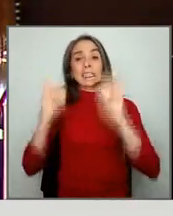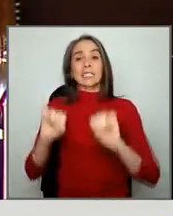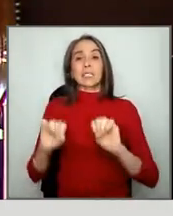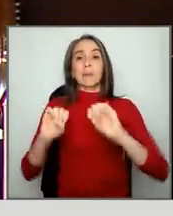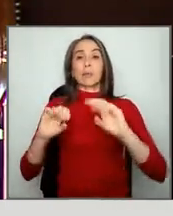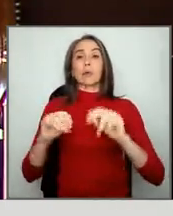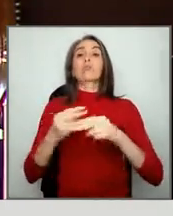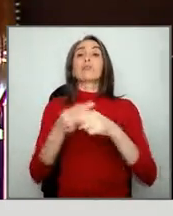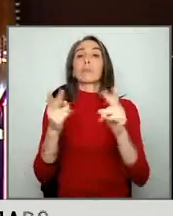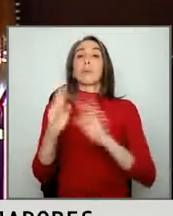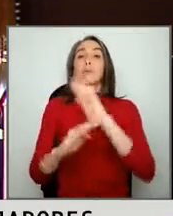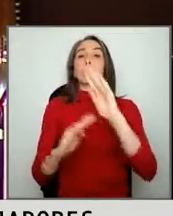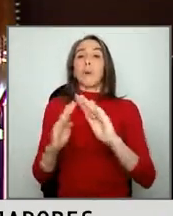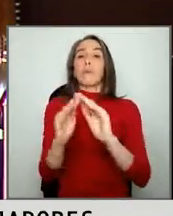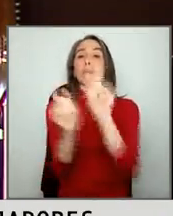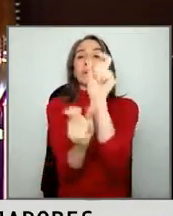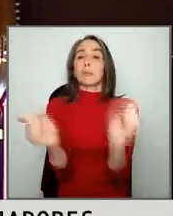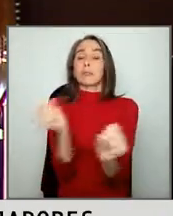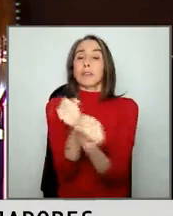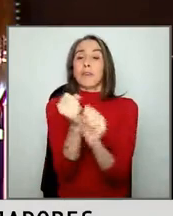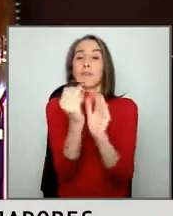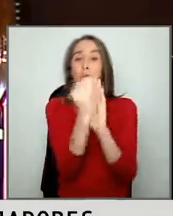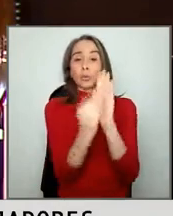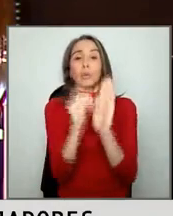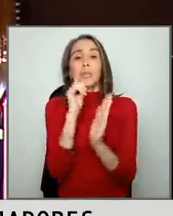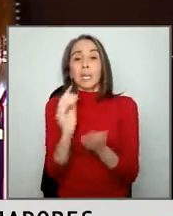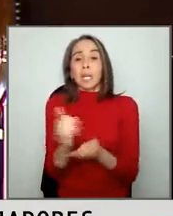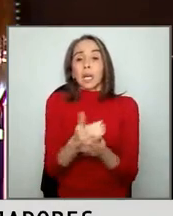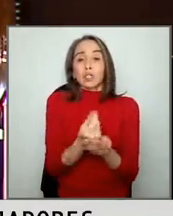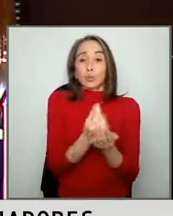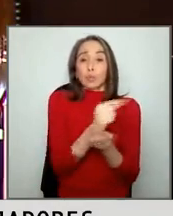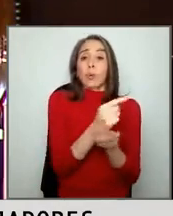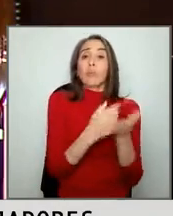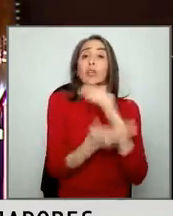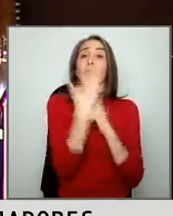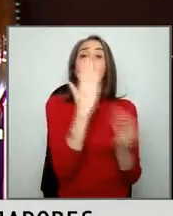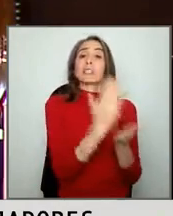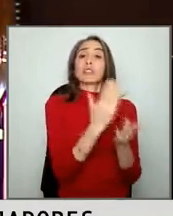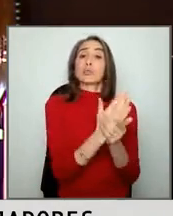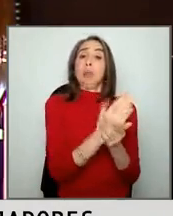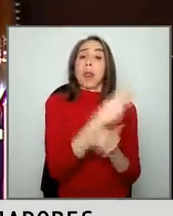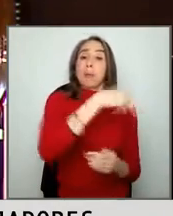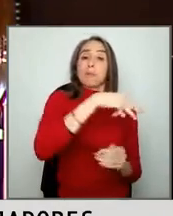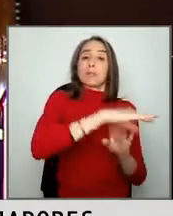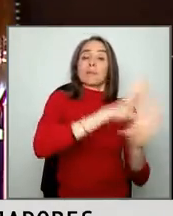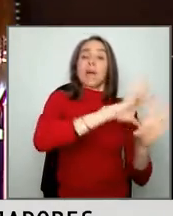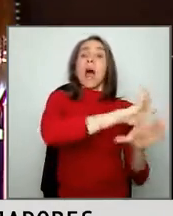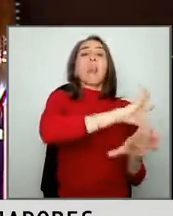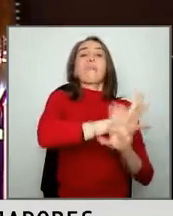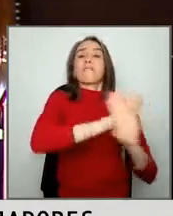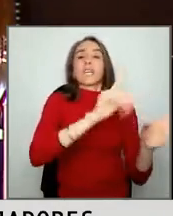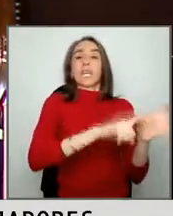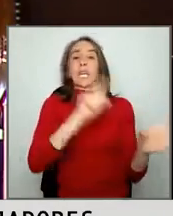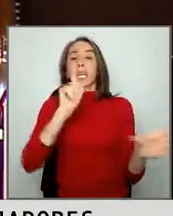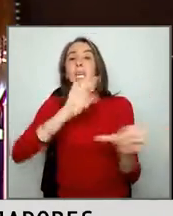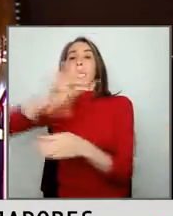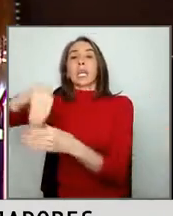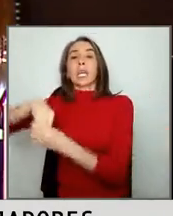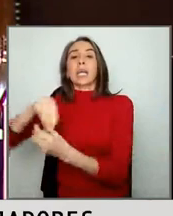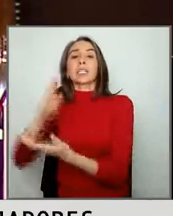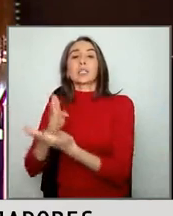los ingresos de los trabajadores que indica traspasados a los servicios locales de Educación Pública correspondiente a los boletines a los boletines